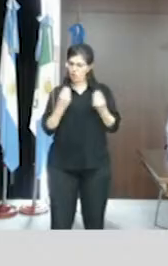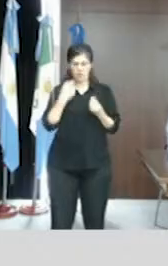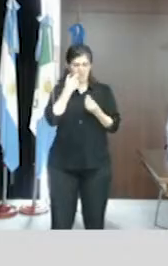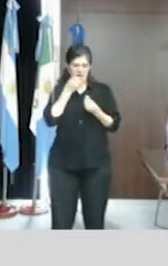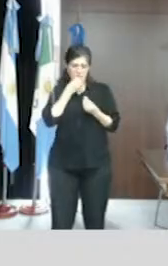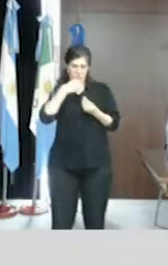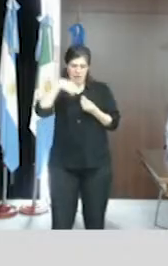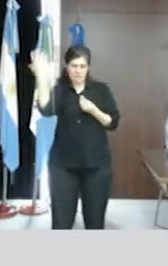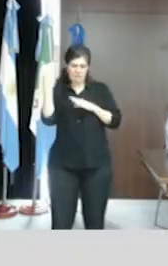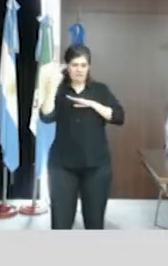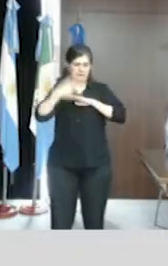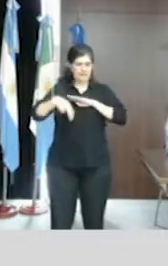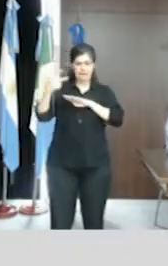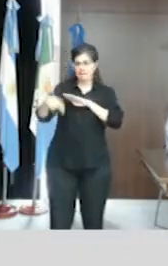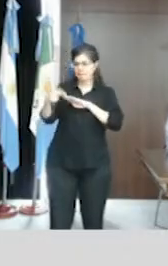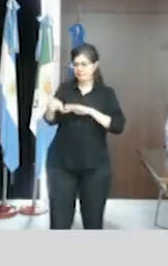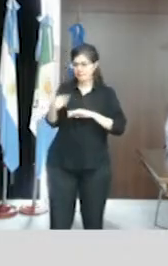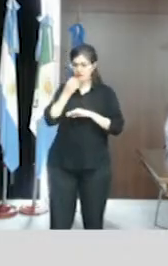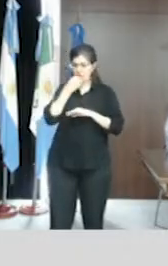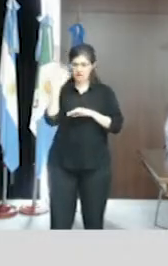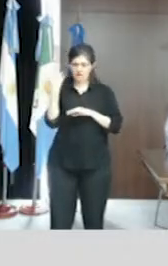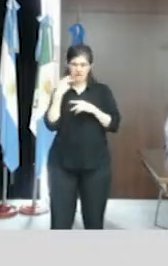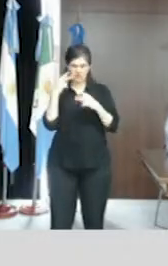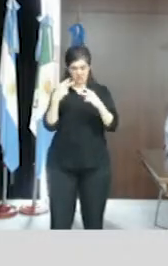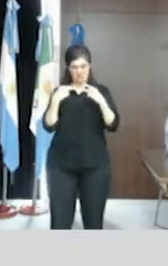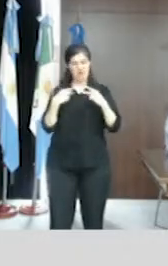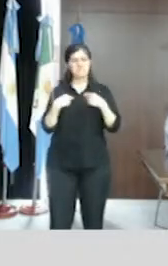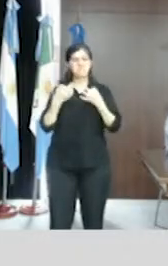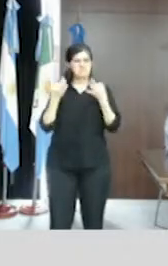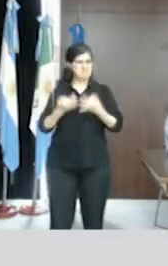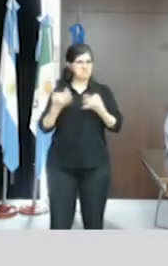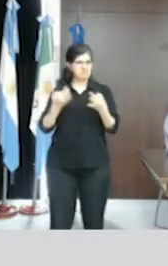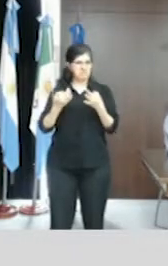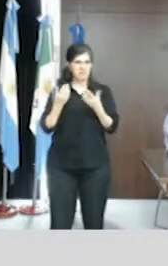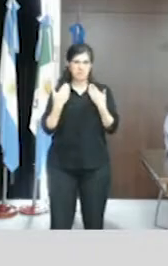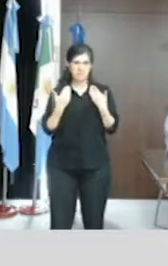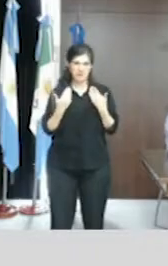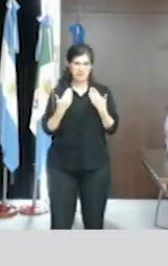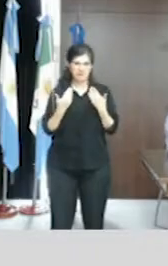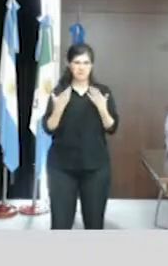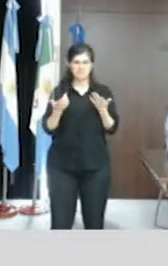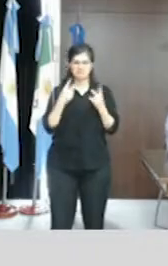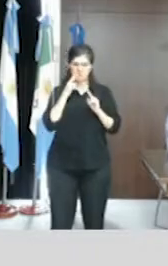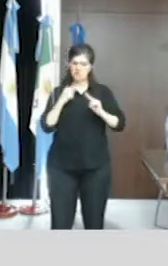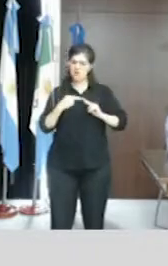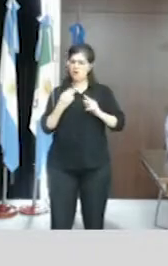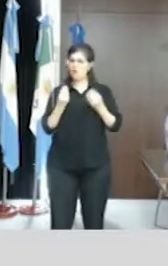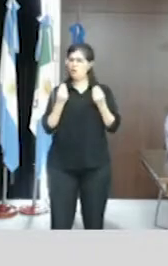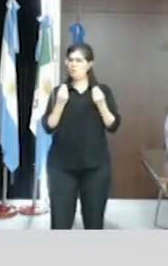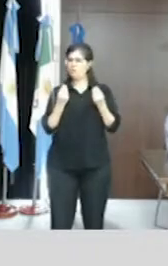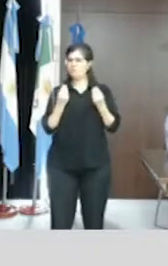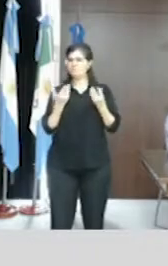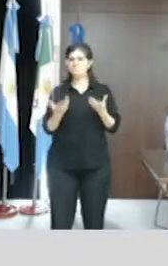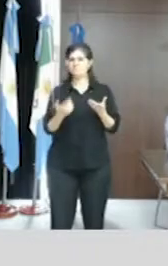que tenga, yo me puedo ver bien. ¿Y cómo me voy a ver bien? Cuando soy